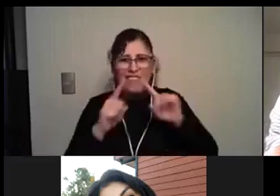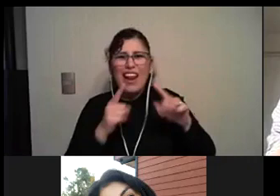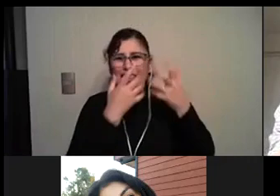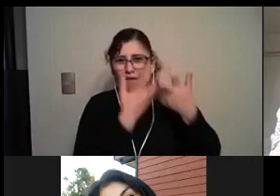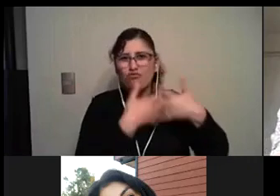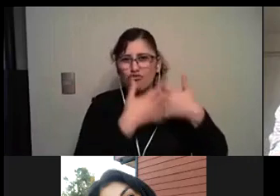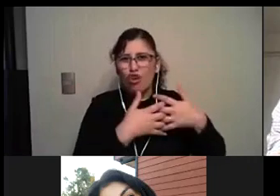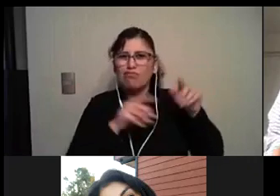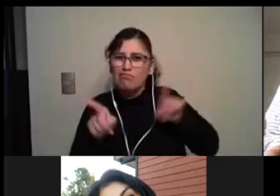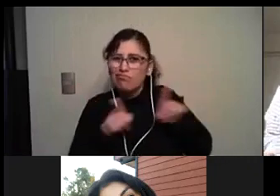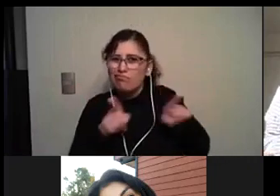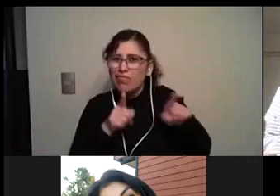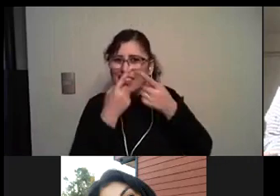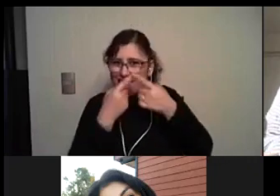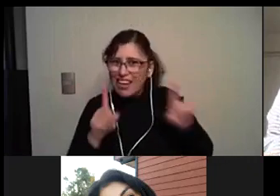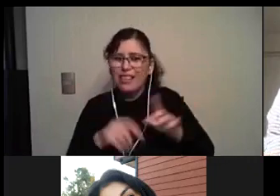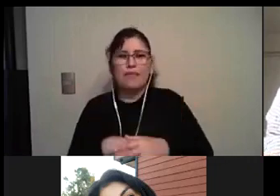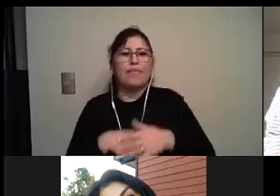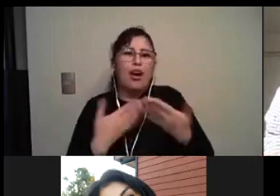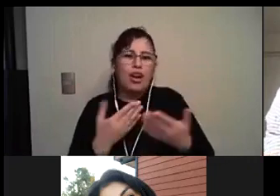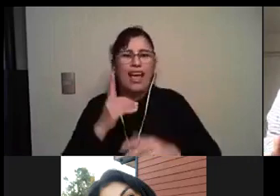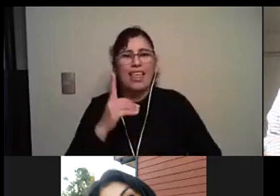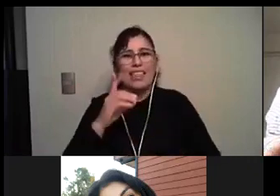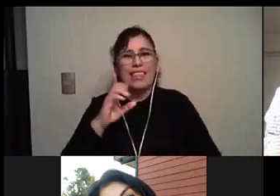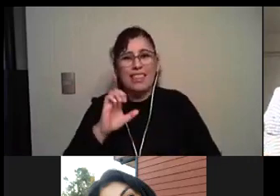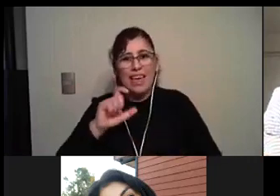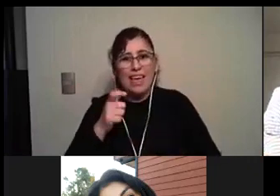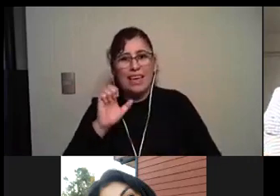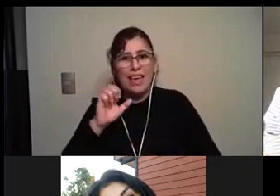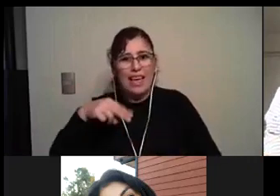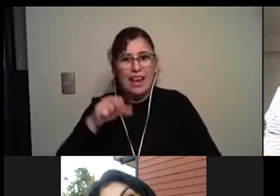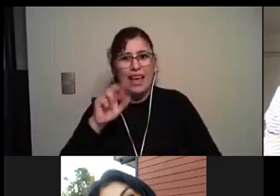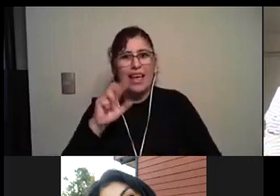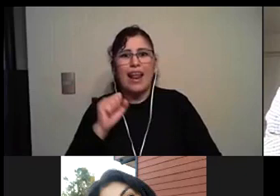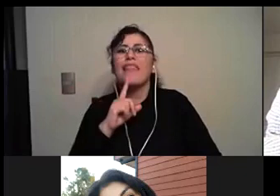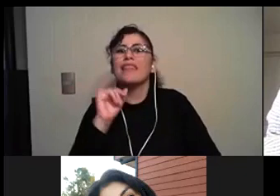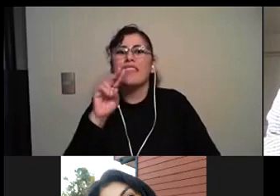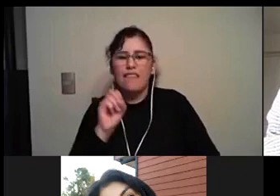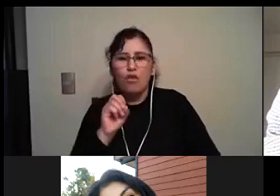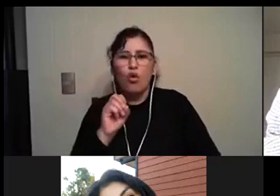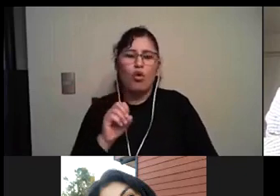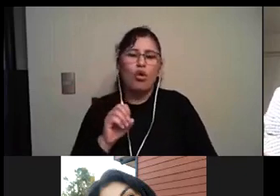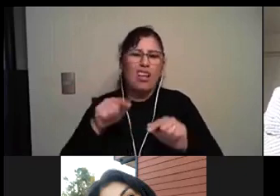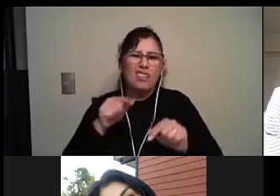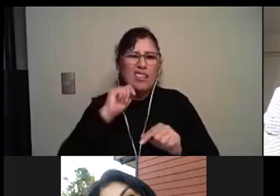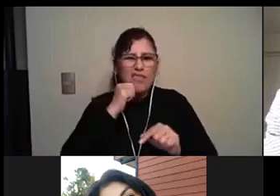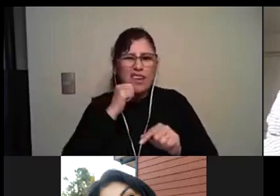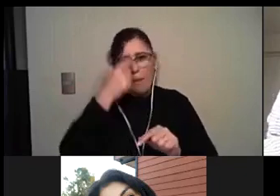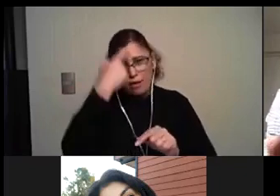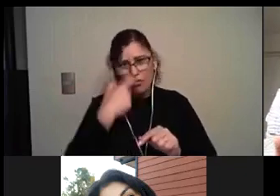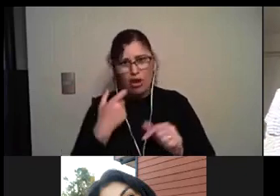que es degenerativo, lo que es no degenerativo, ¿ya? Pero atrofia o distrofia son denominativos que se utilizan